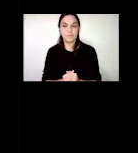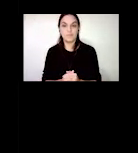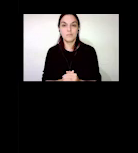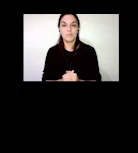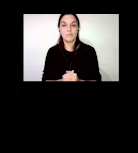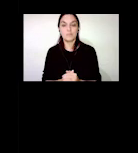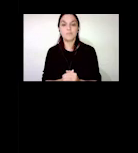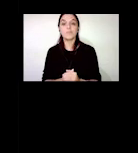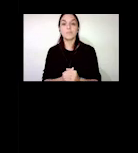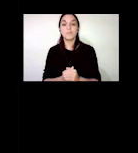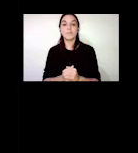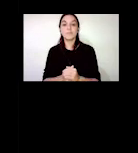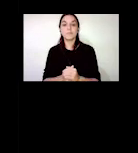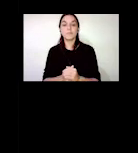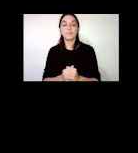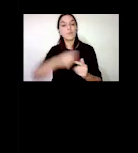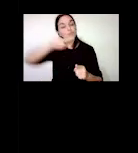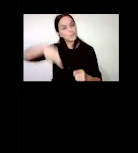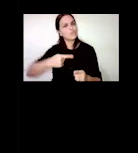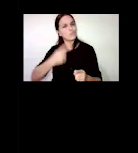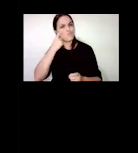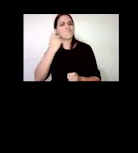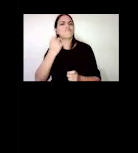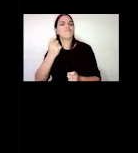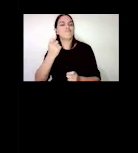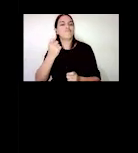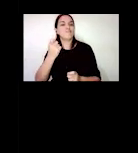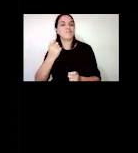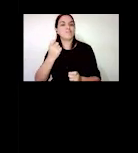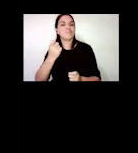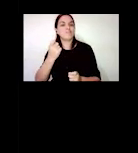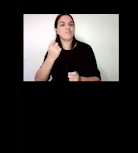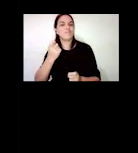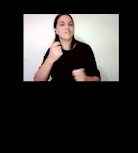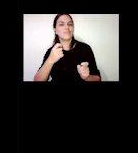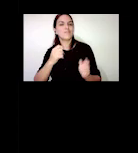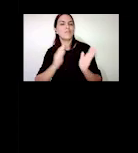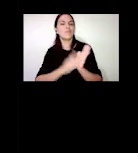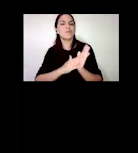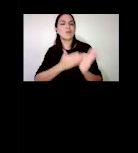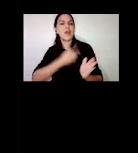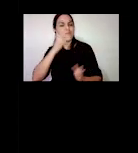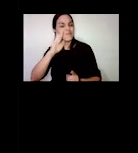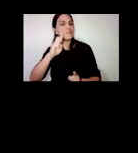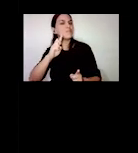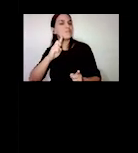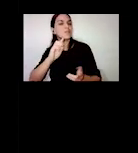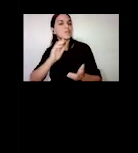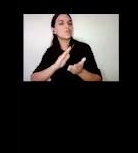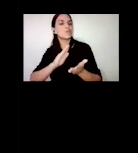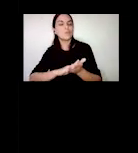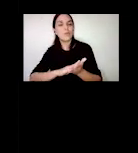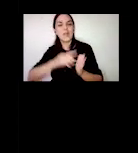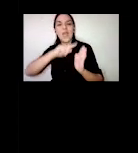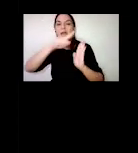Y acá nosotros encontramos, ¿sí?, un pronunciamiento de la AFIP mediante el acta número 36